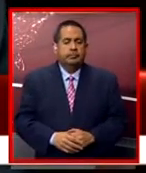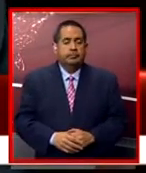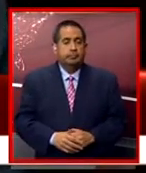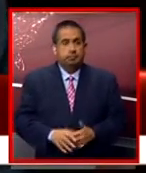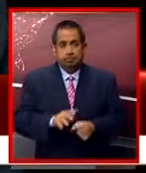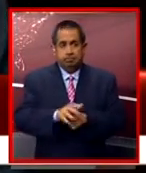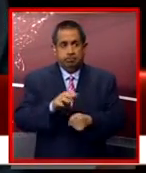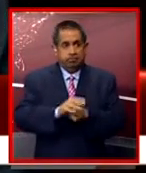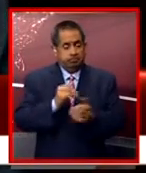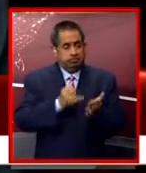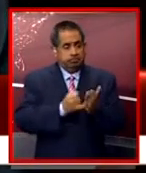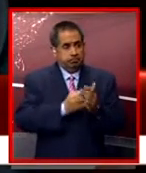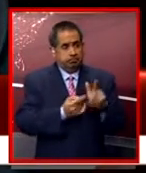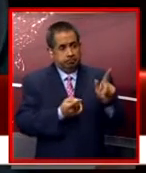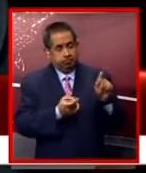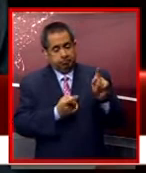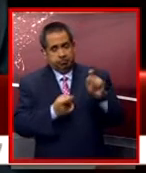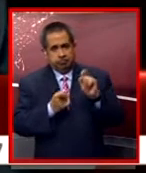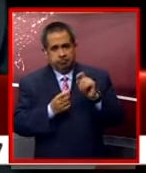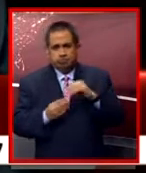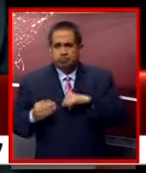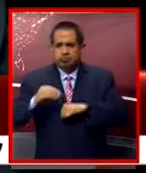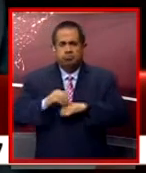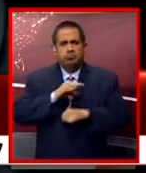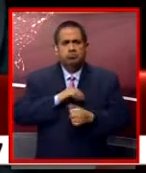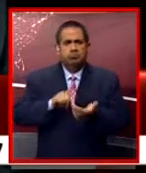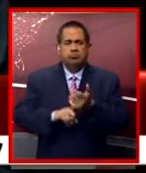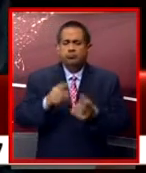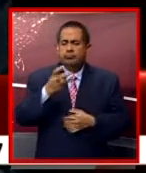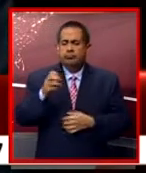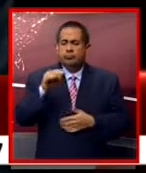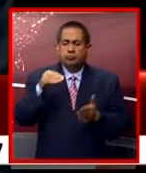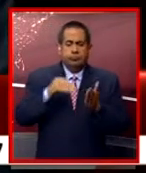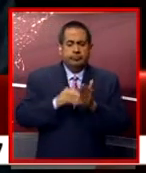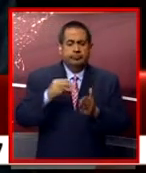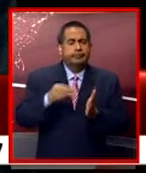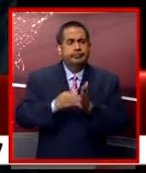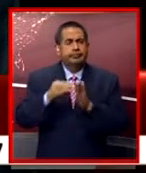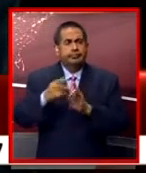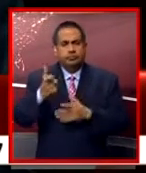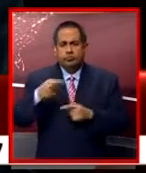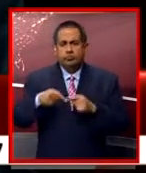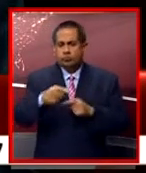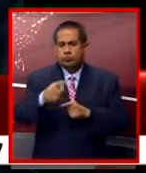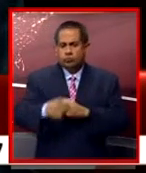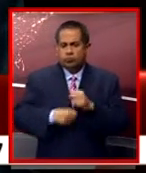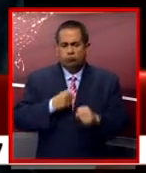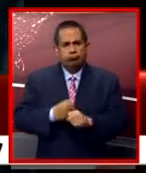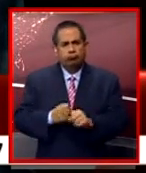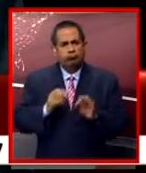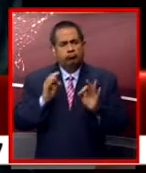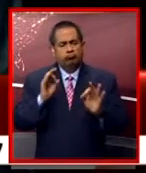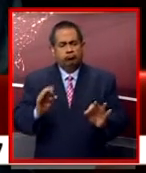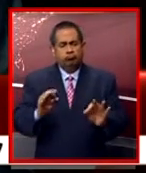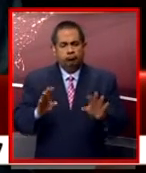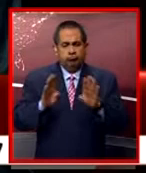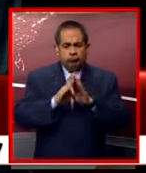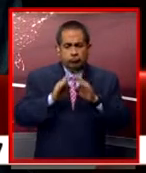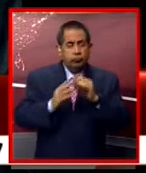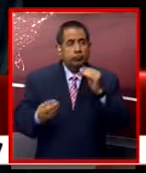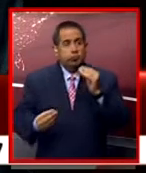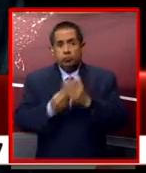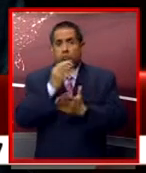permitirá que los ingresos públicos se incrementen en más de 390,000 millones de pesos para el próximo año, sin la necesidad de crear